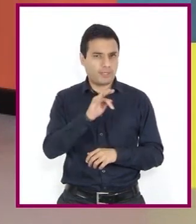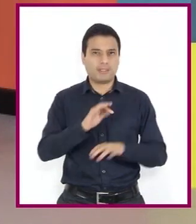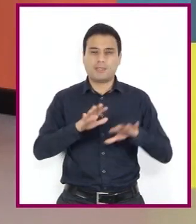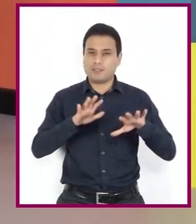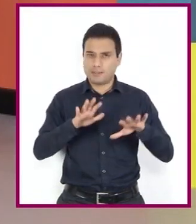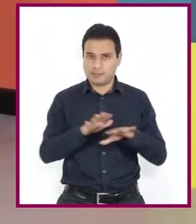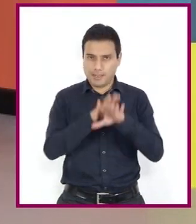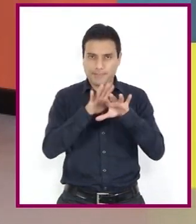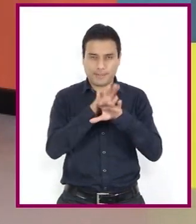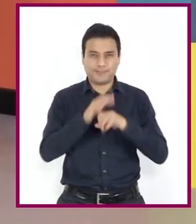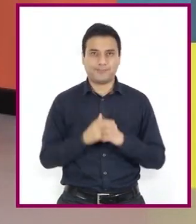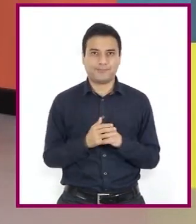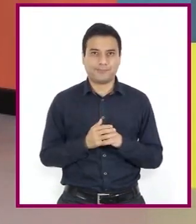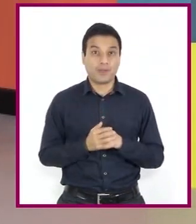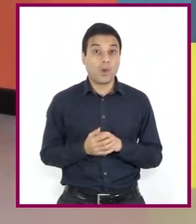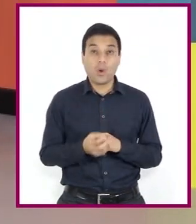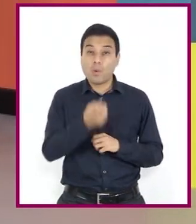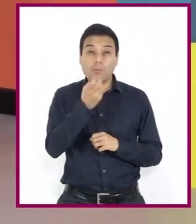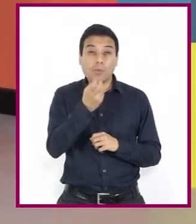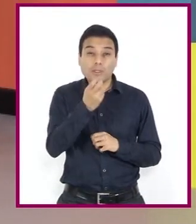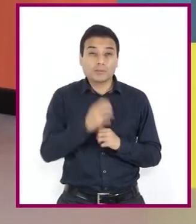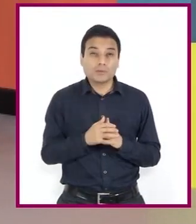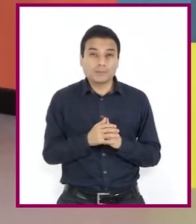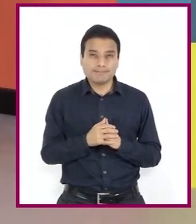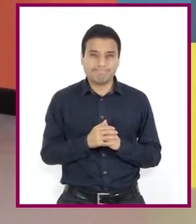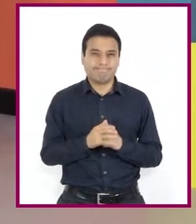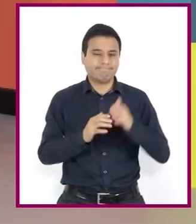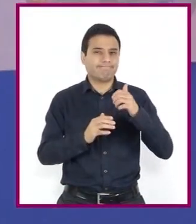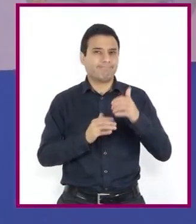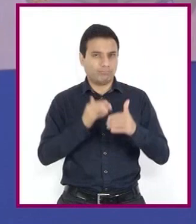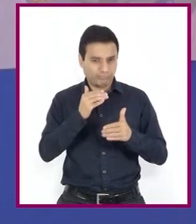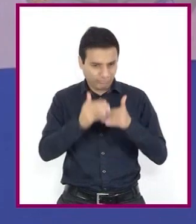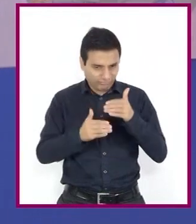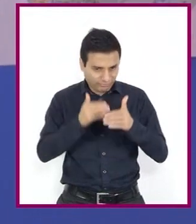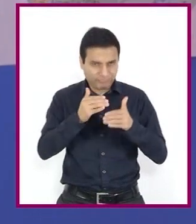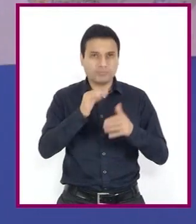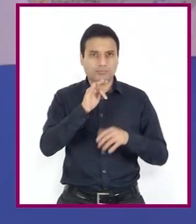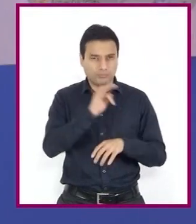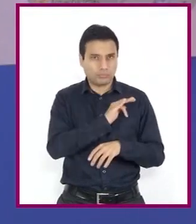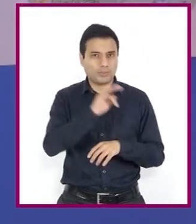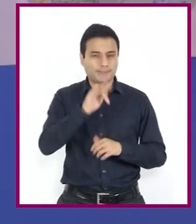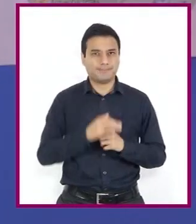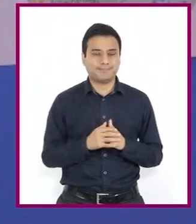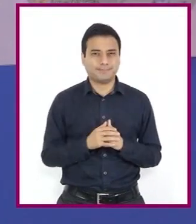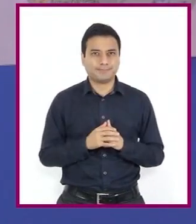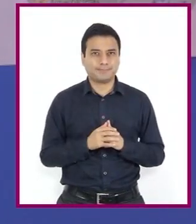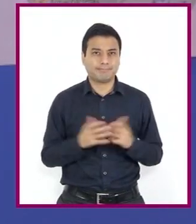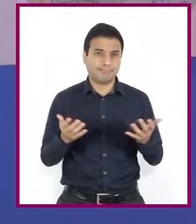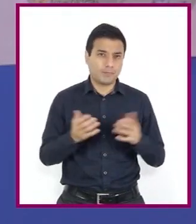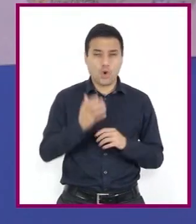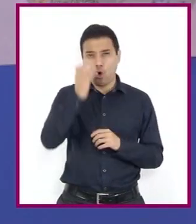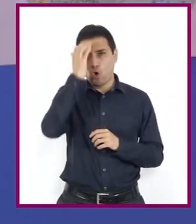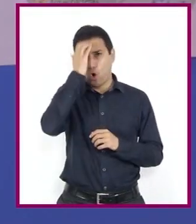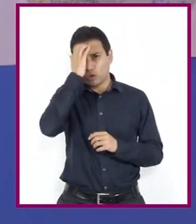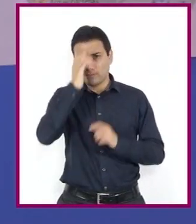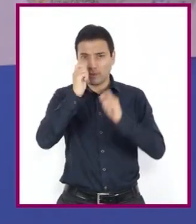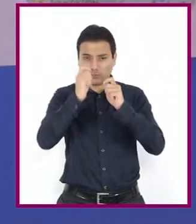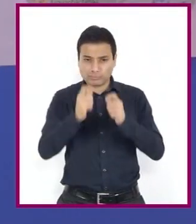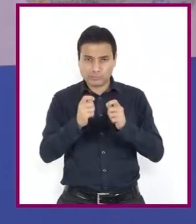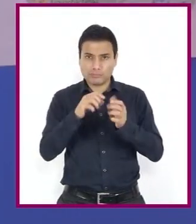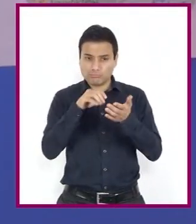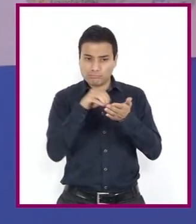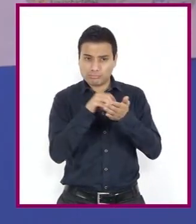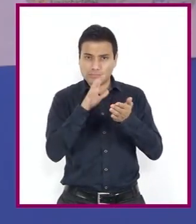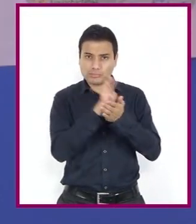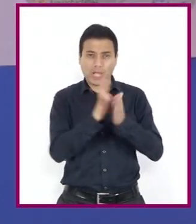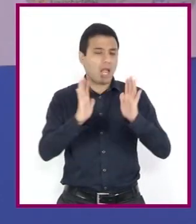Por ello, es la base de todo progreso científico. Ningún conocimiento debe tomarse como